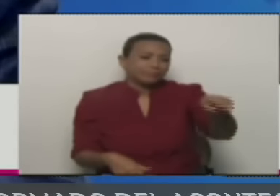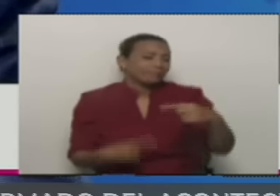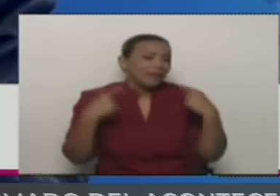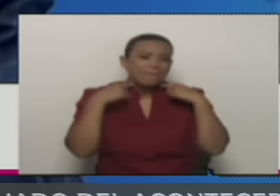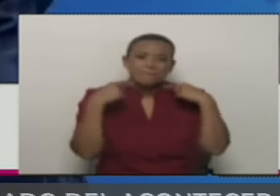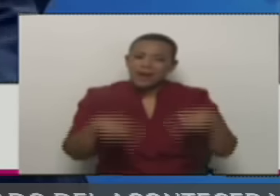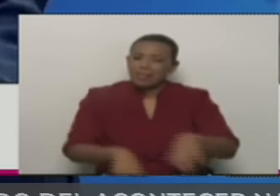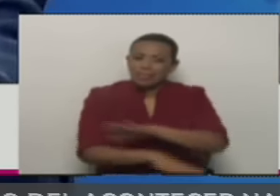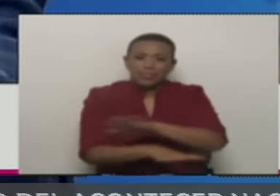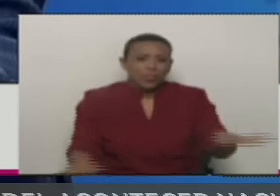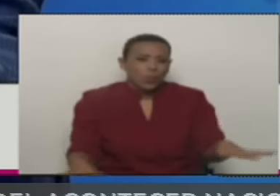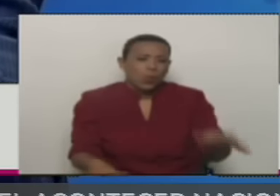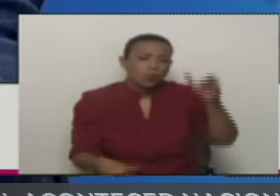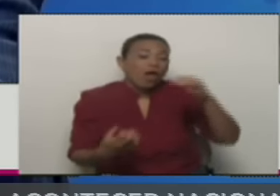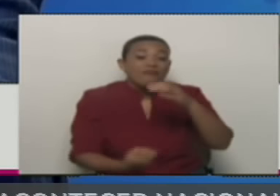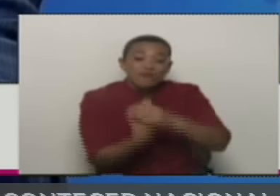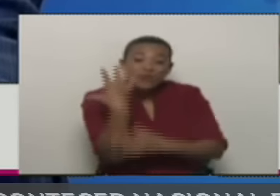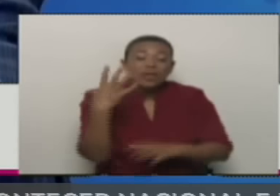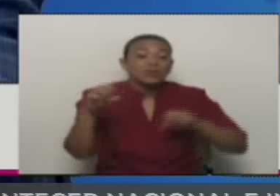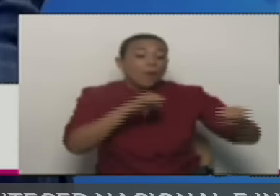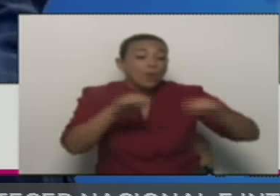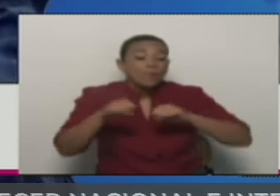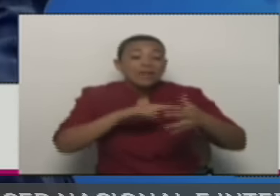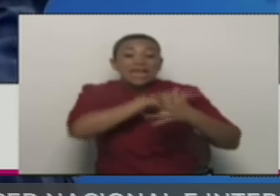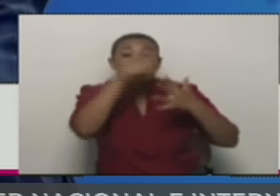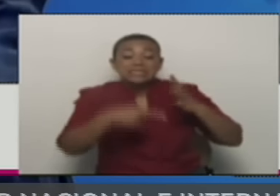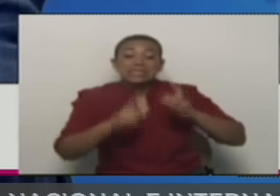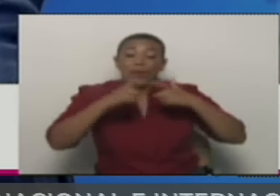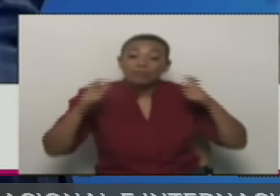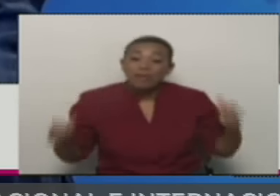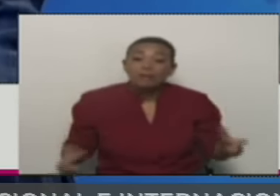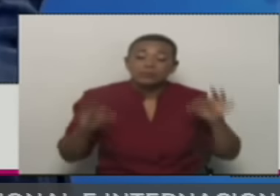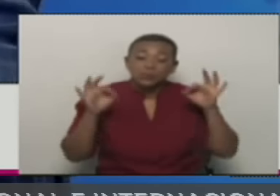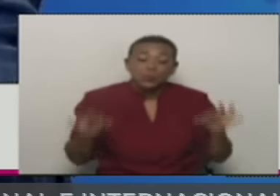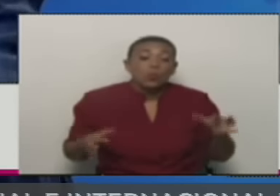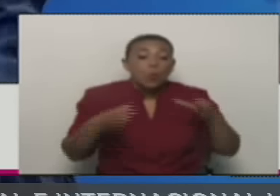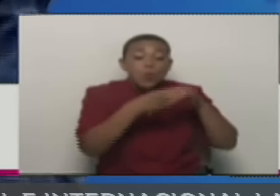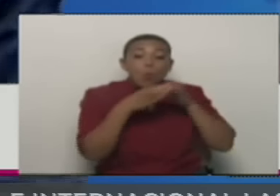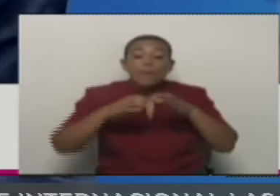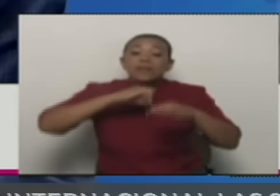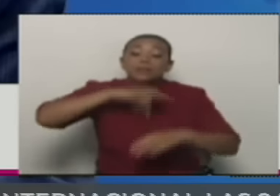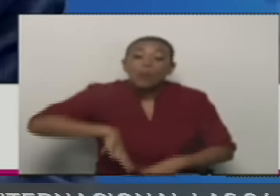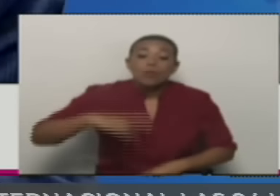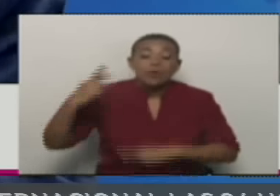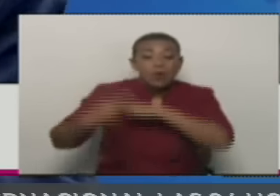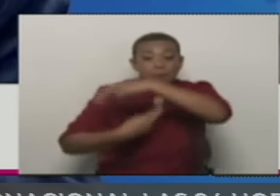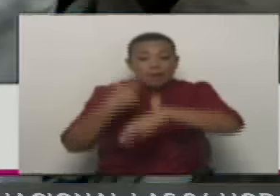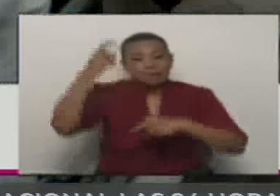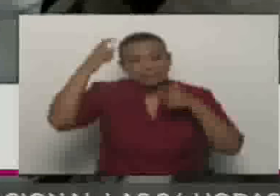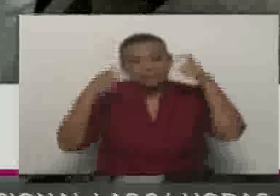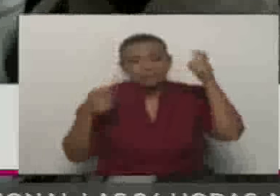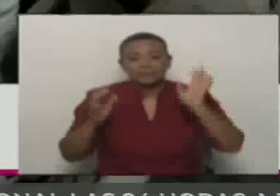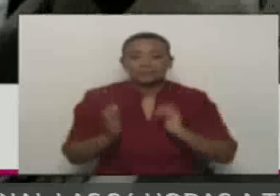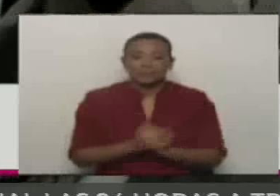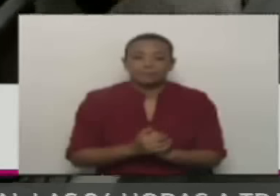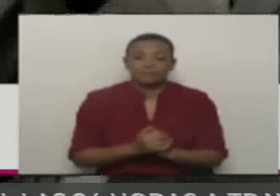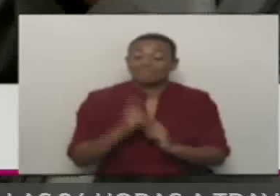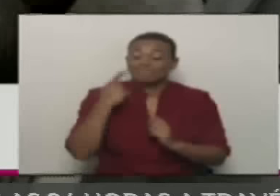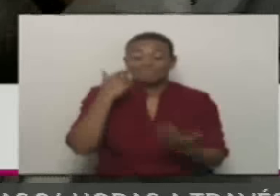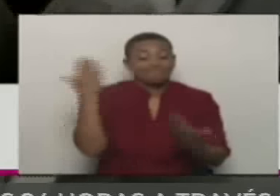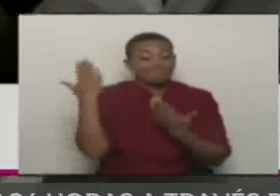nocao con la fundación de este movimiento de las cinco generaciones del bloque histórico revolucionario chavista. Bueno, a la